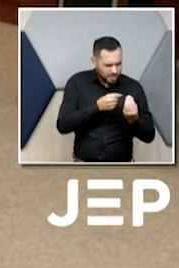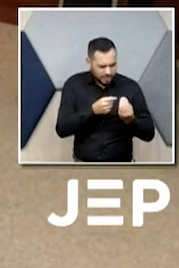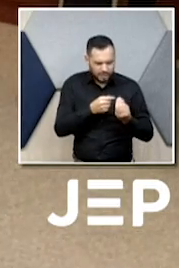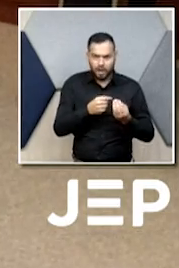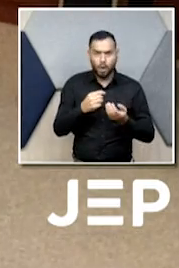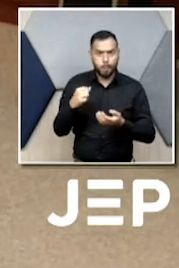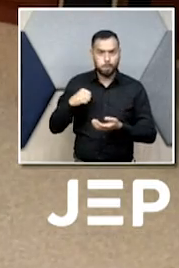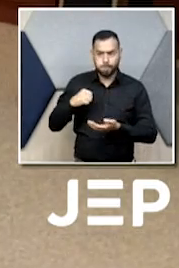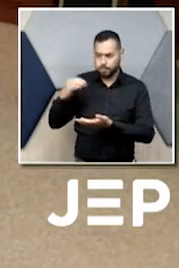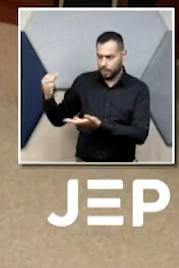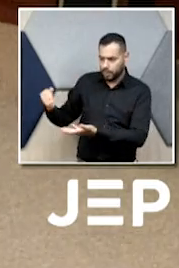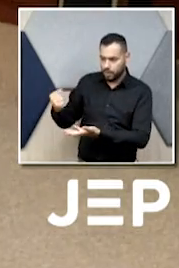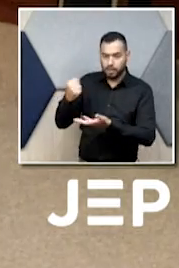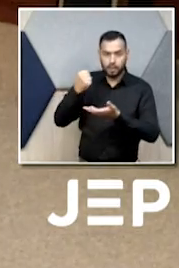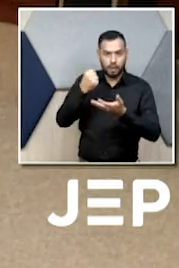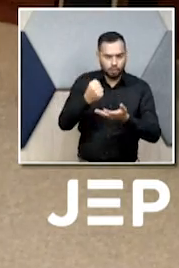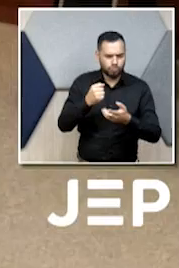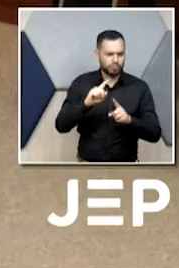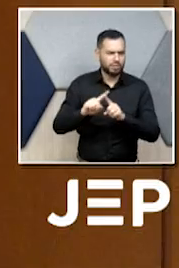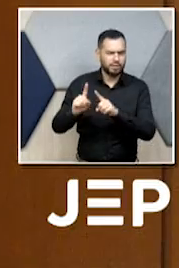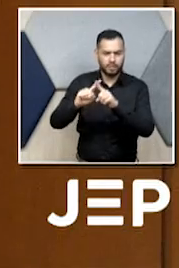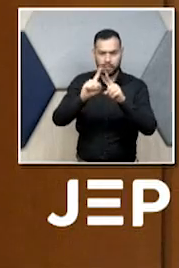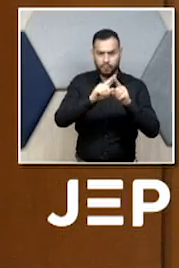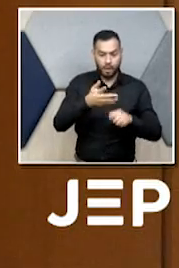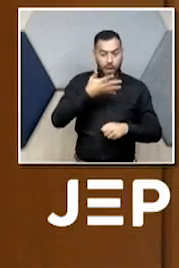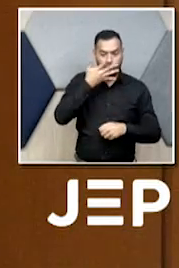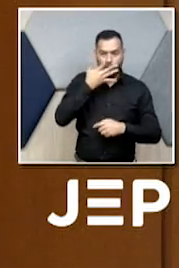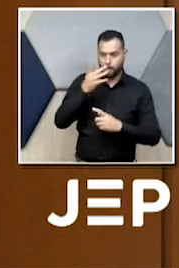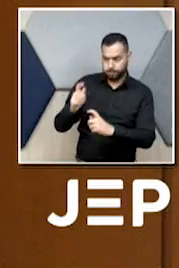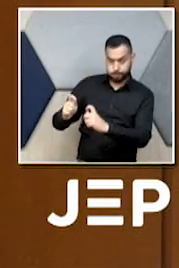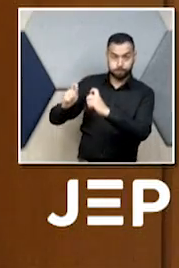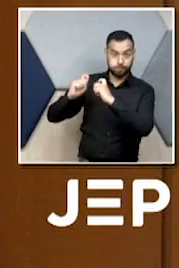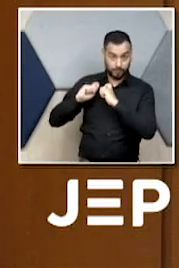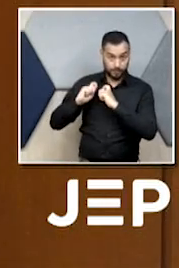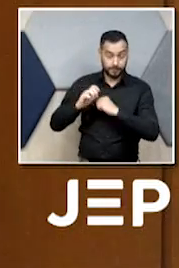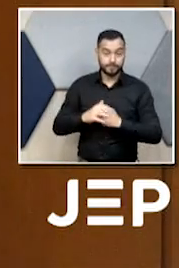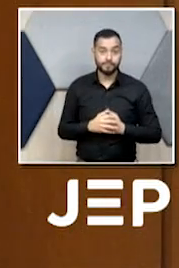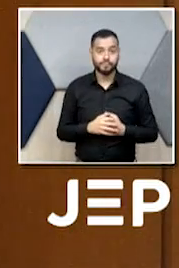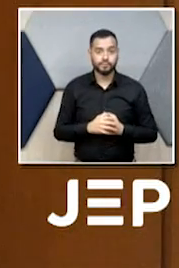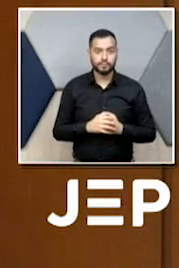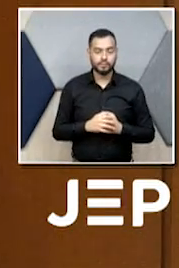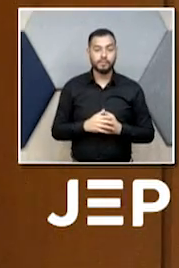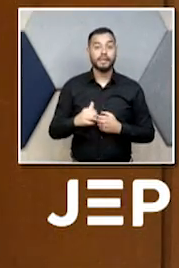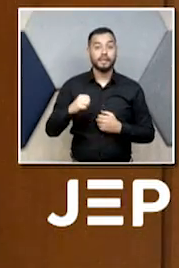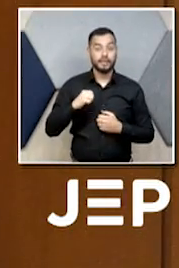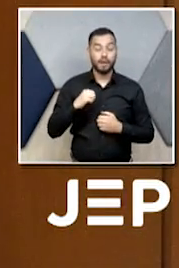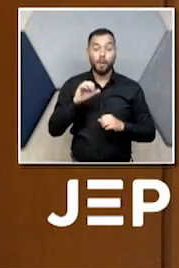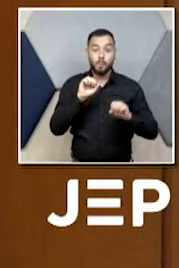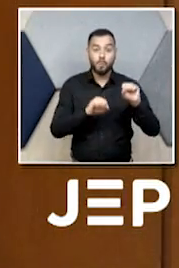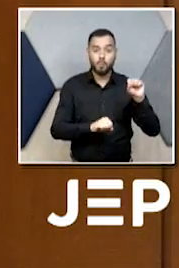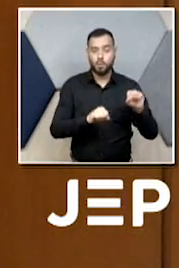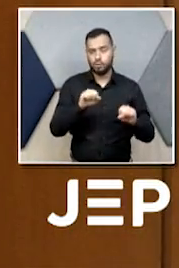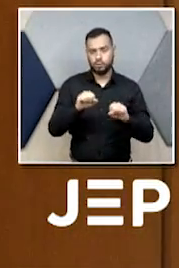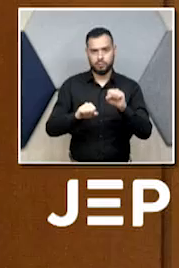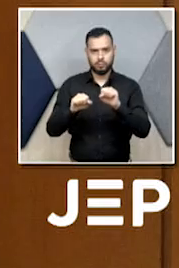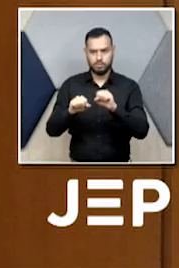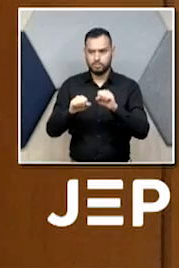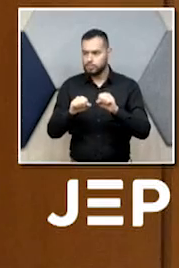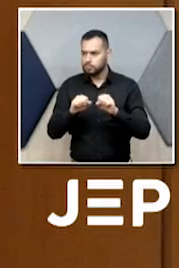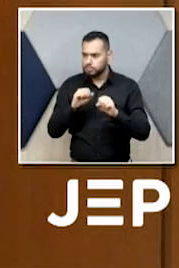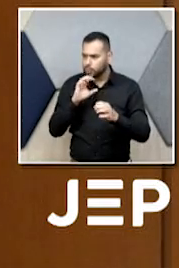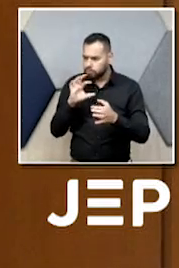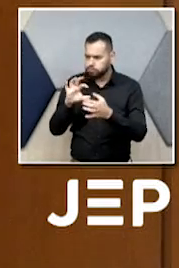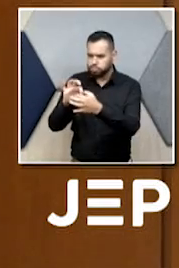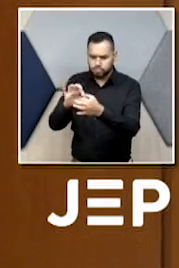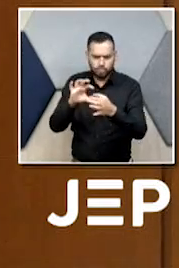para unas competencias particulares, tiene la posibilidad de conectarse con las nuevas iniciativas